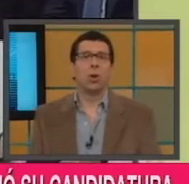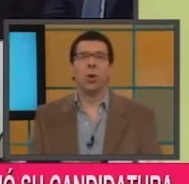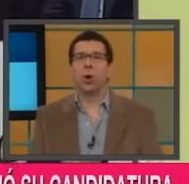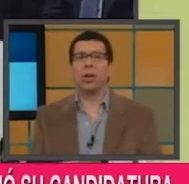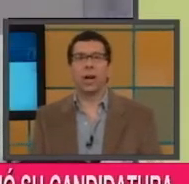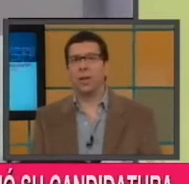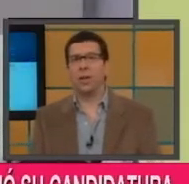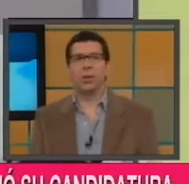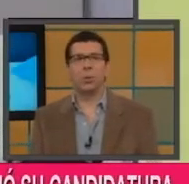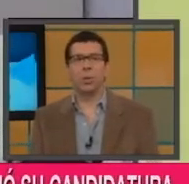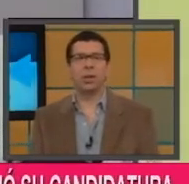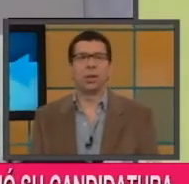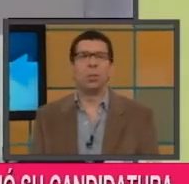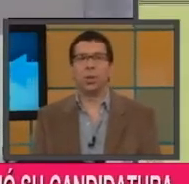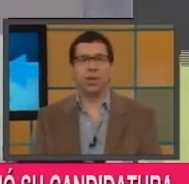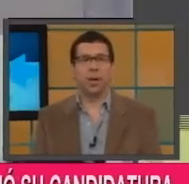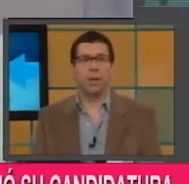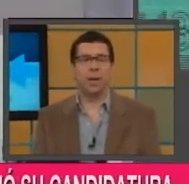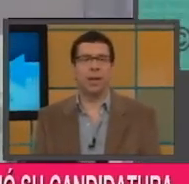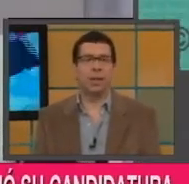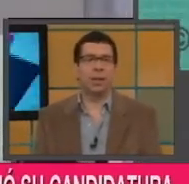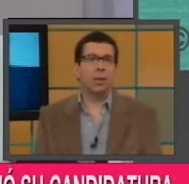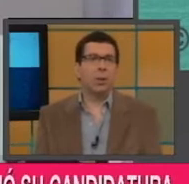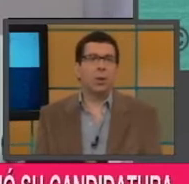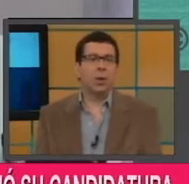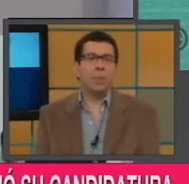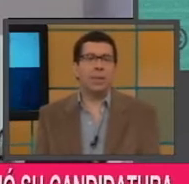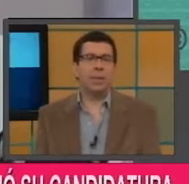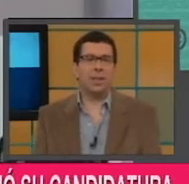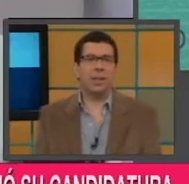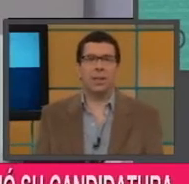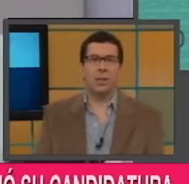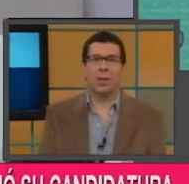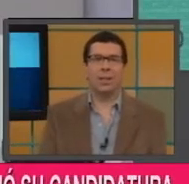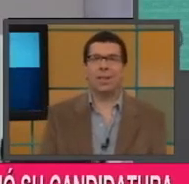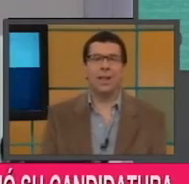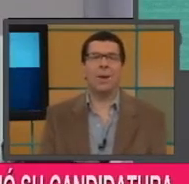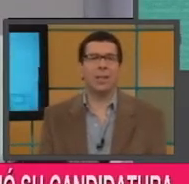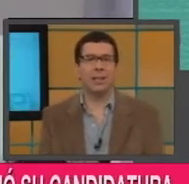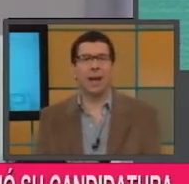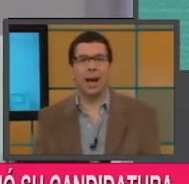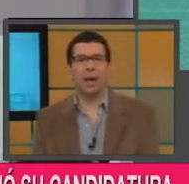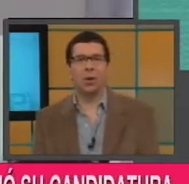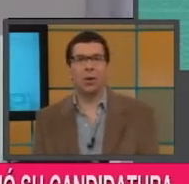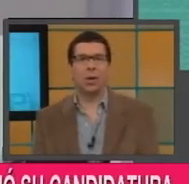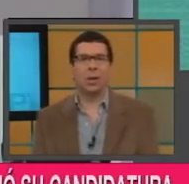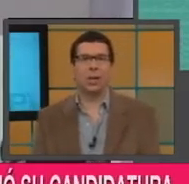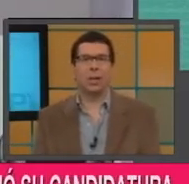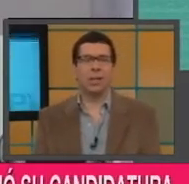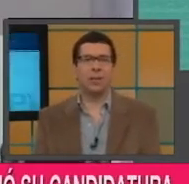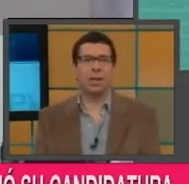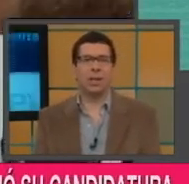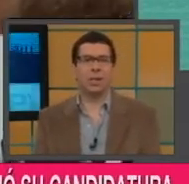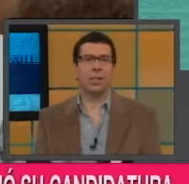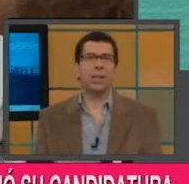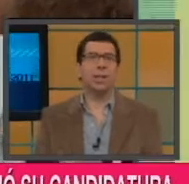con lógicas de disputas políticas mediáticas, pero es parte de lo que ya estaba instalado, que